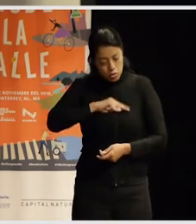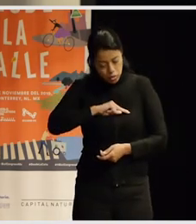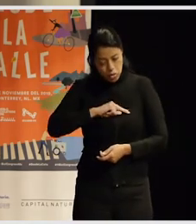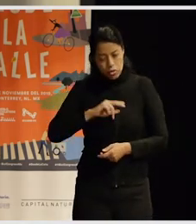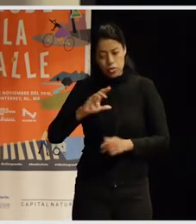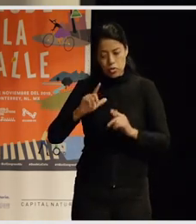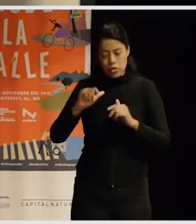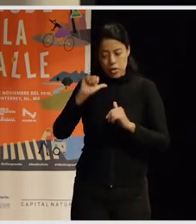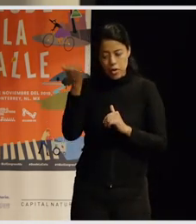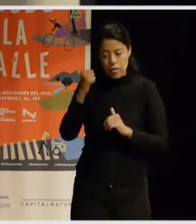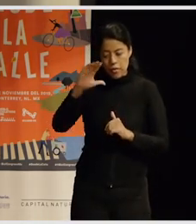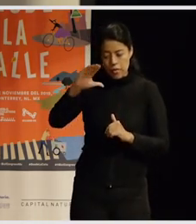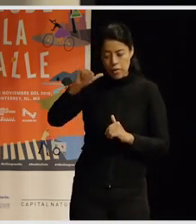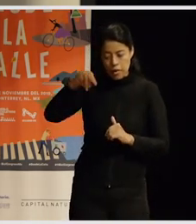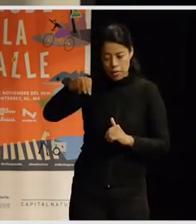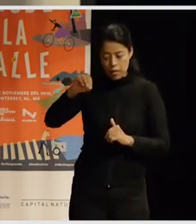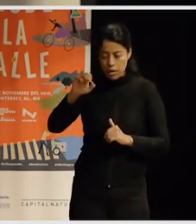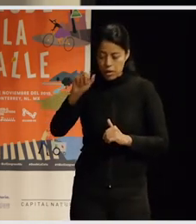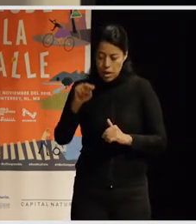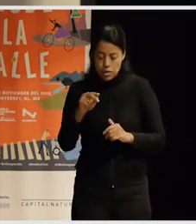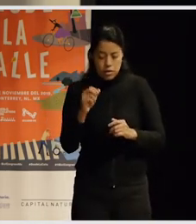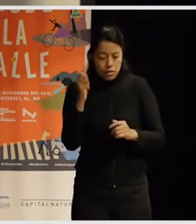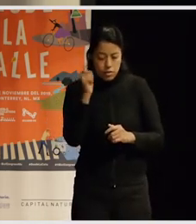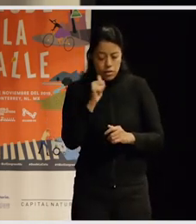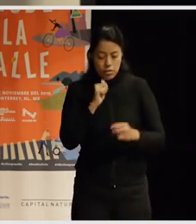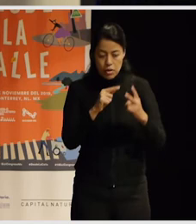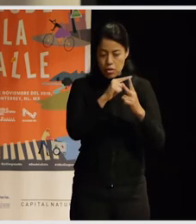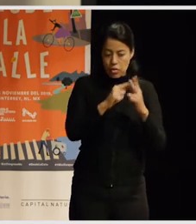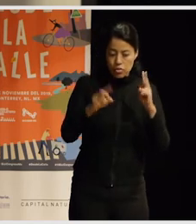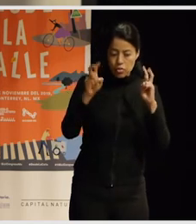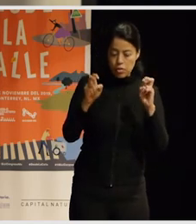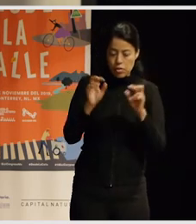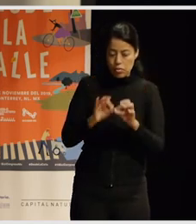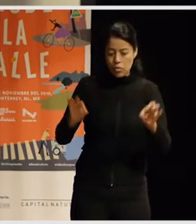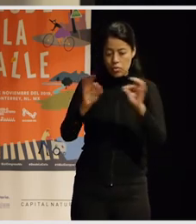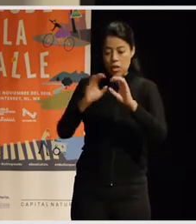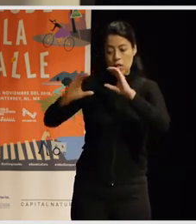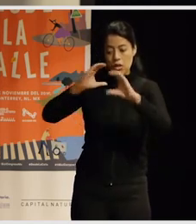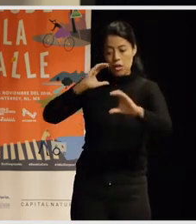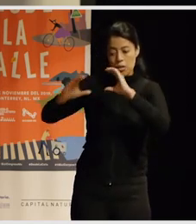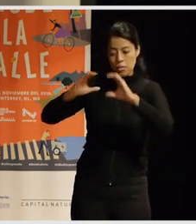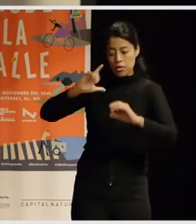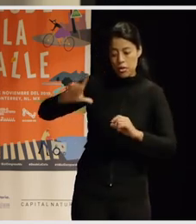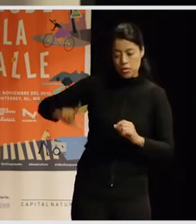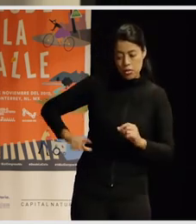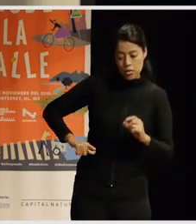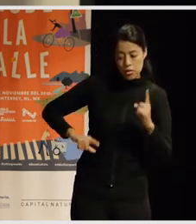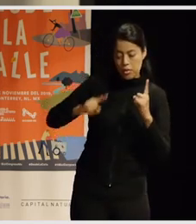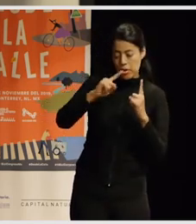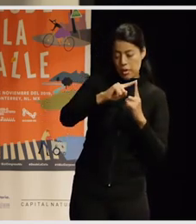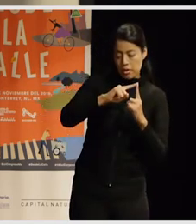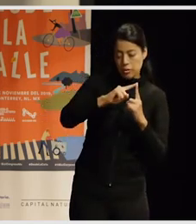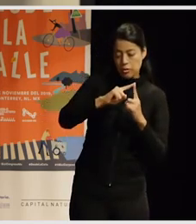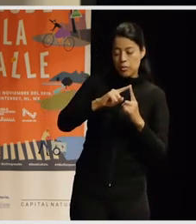dos factores bien importantes en la la comunicación con el gobierno porque aparte de